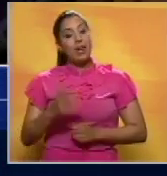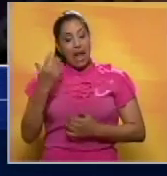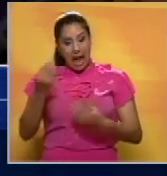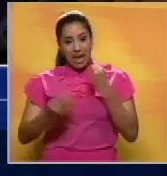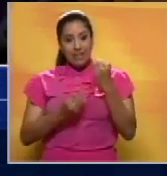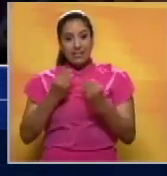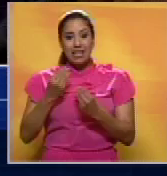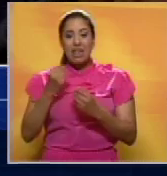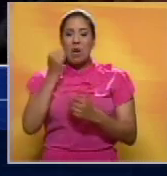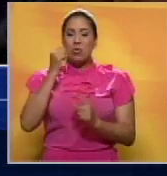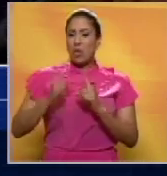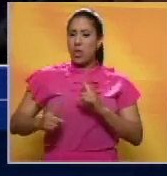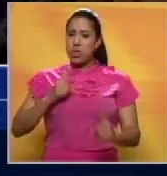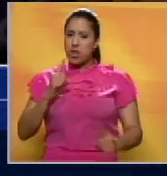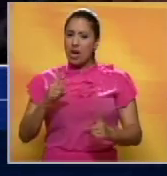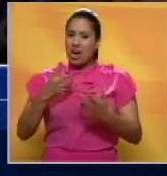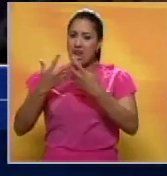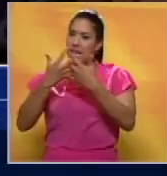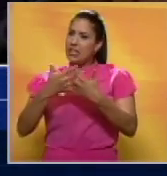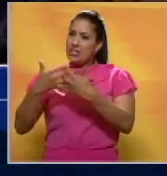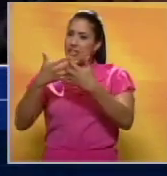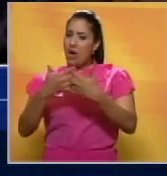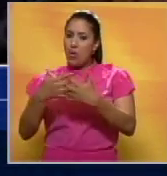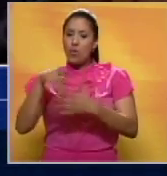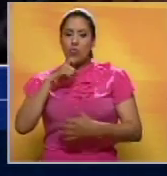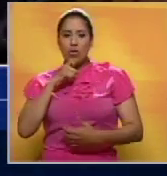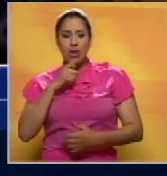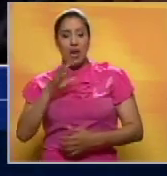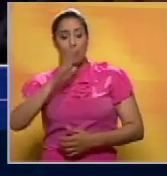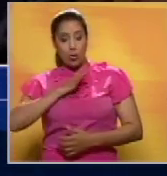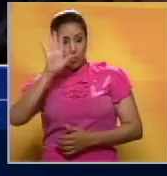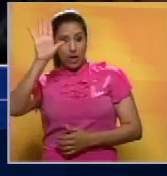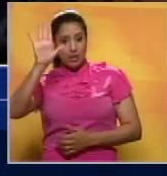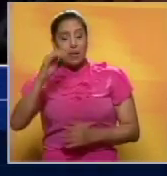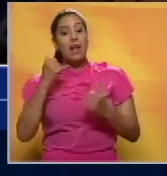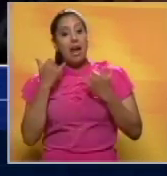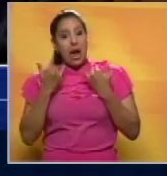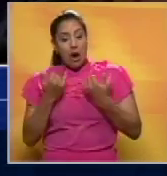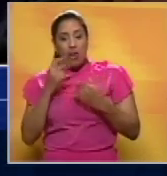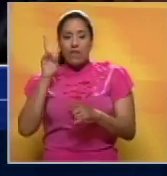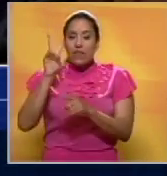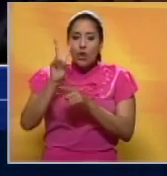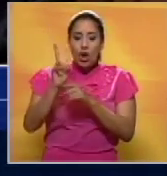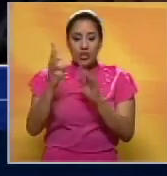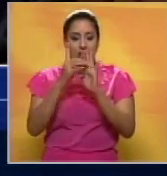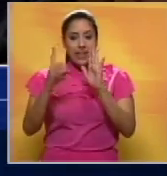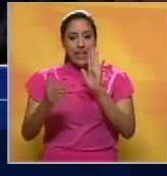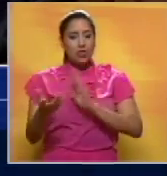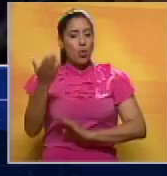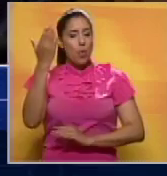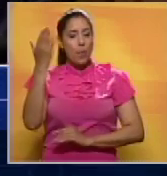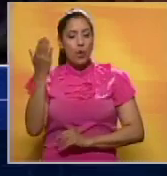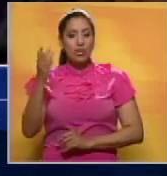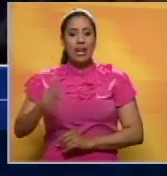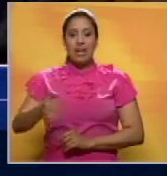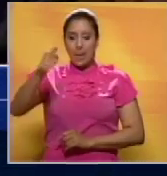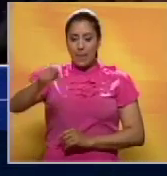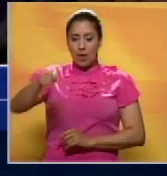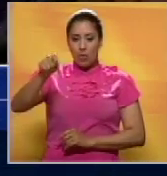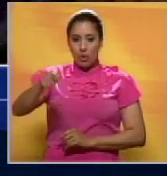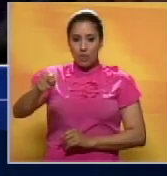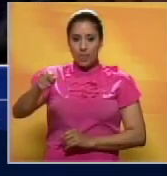El acto arbitrario del Departamento del Tesoro de los Estados Unidos de Norteamérica viola los derechos fundamentales de los